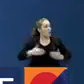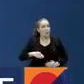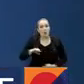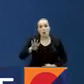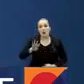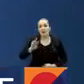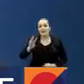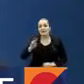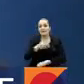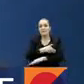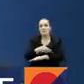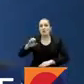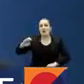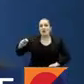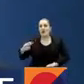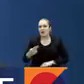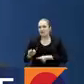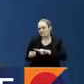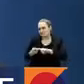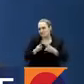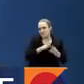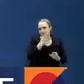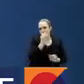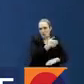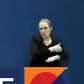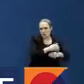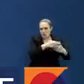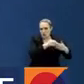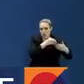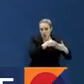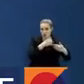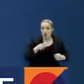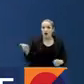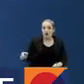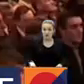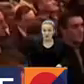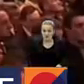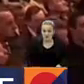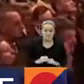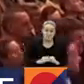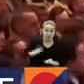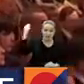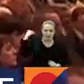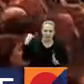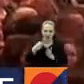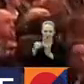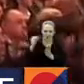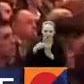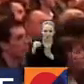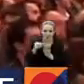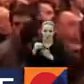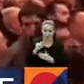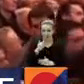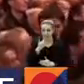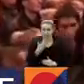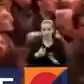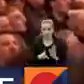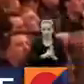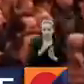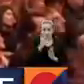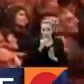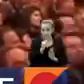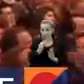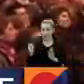de euros o 50 millones de dólares, mucho más de la mitad del tope legal permitido, para la financiación de su campaña presidencial